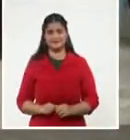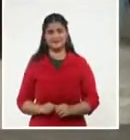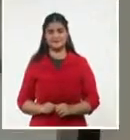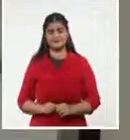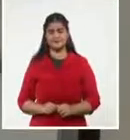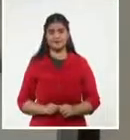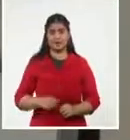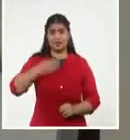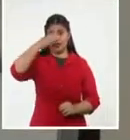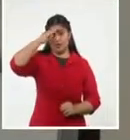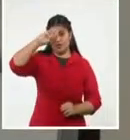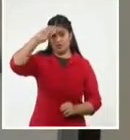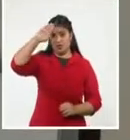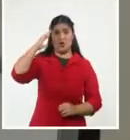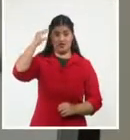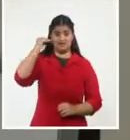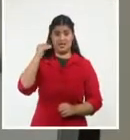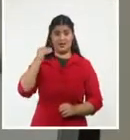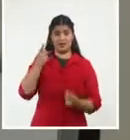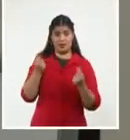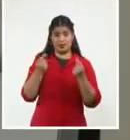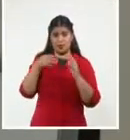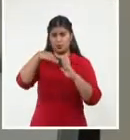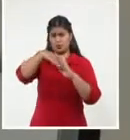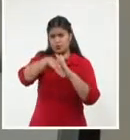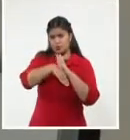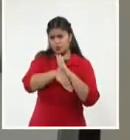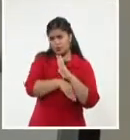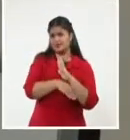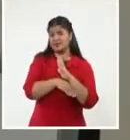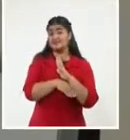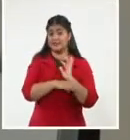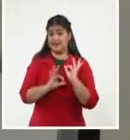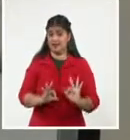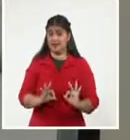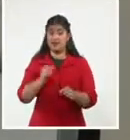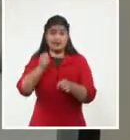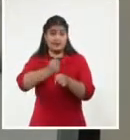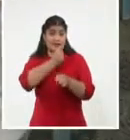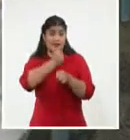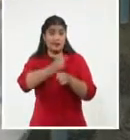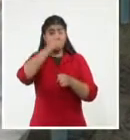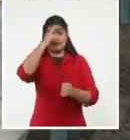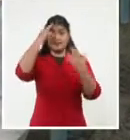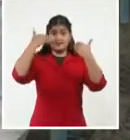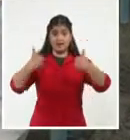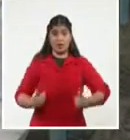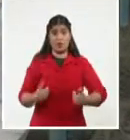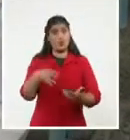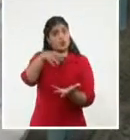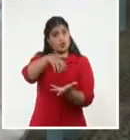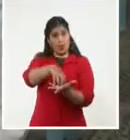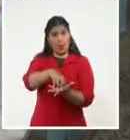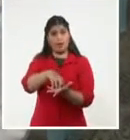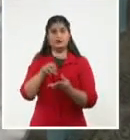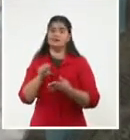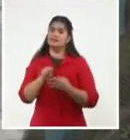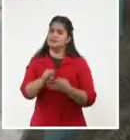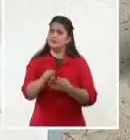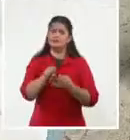que atraviesa el país, los profesionales de la salud que laboran en la Clínica Internacional Siboney prestan servicios de excelencia